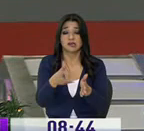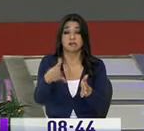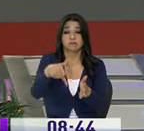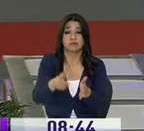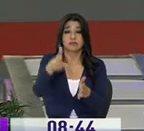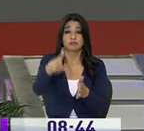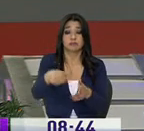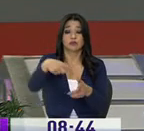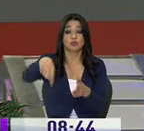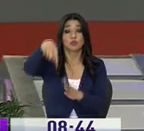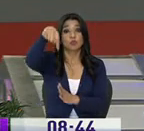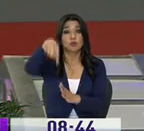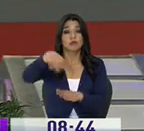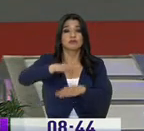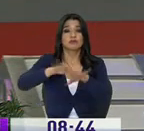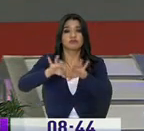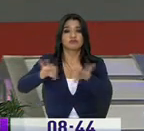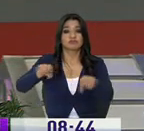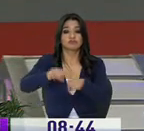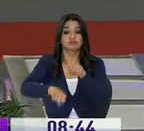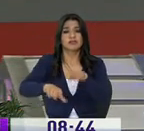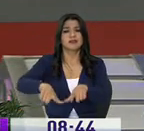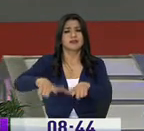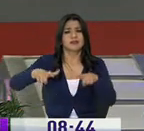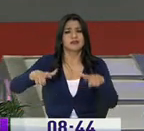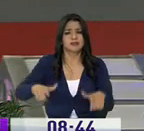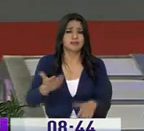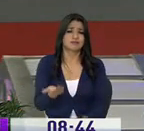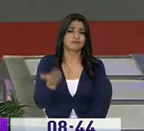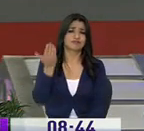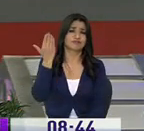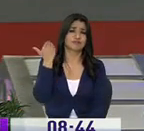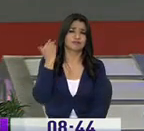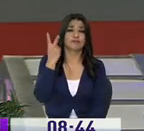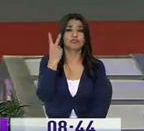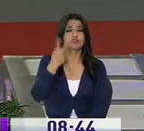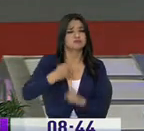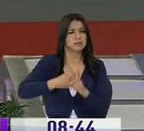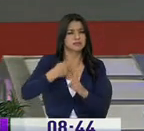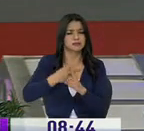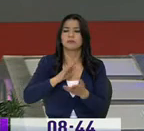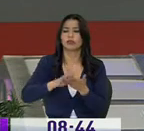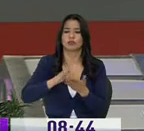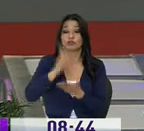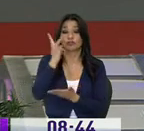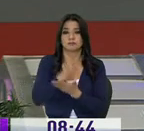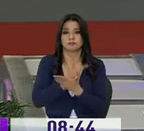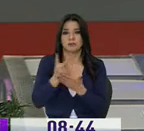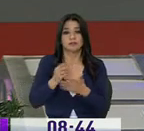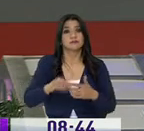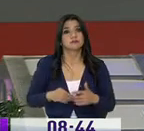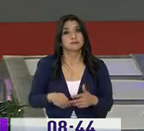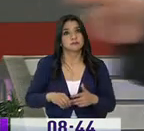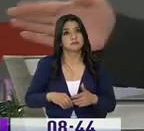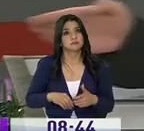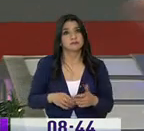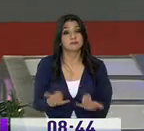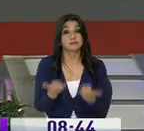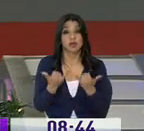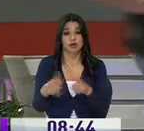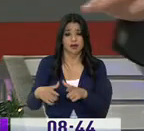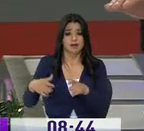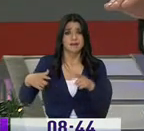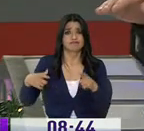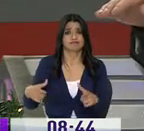hueco producto de una fuga de agua enorme que viene desde hace más o menos dos semanas atrás. Tanto es que ahora está